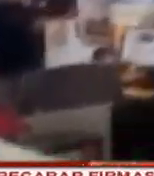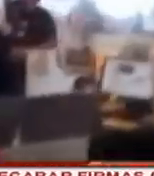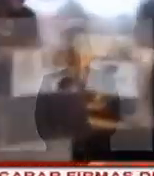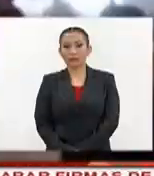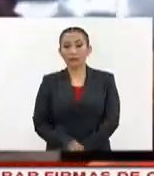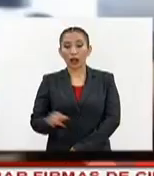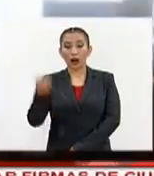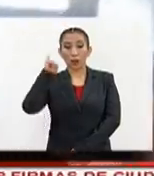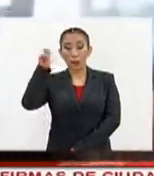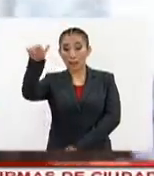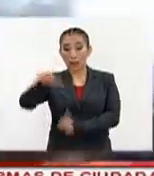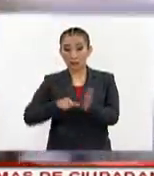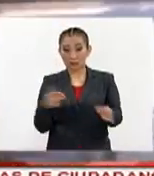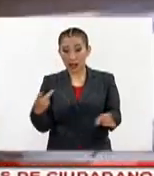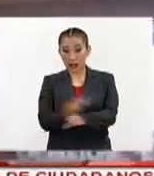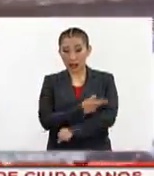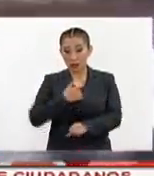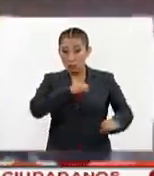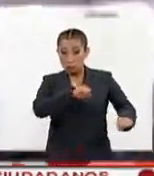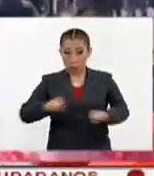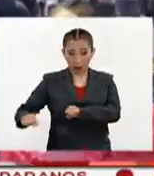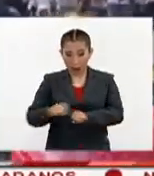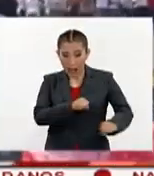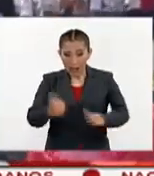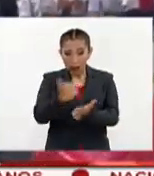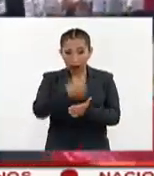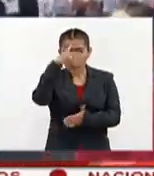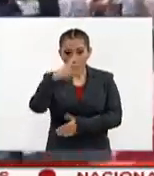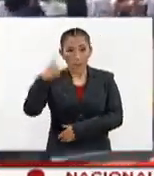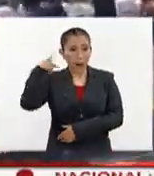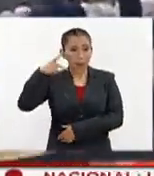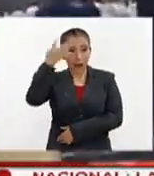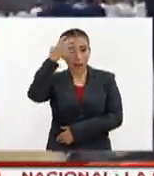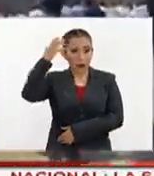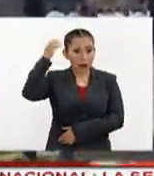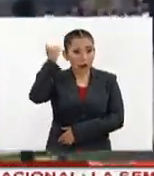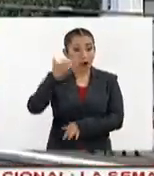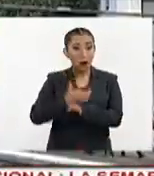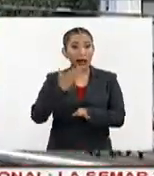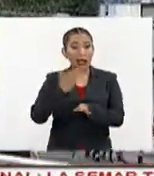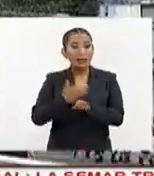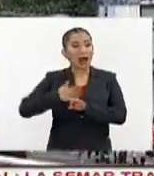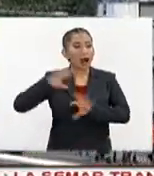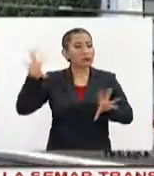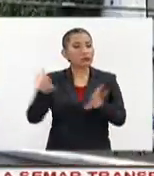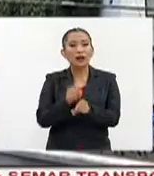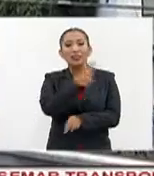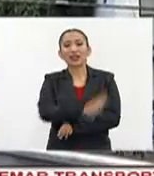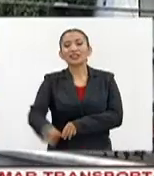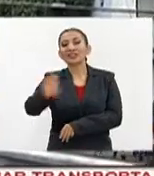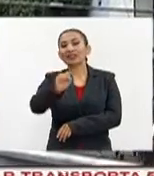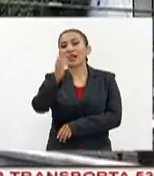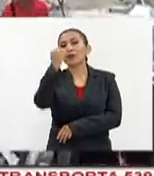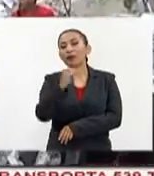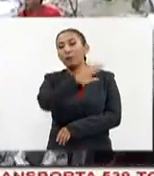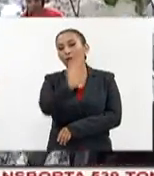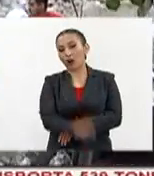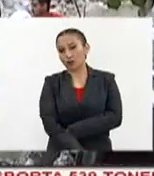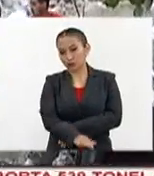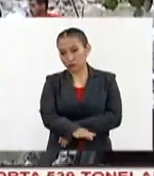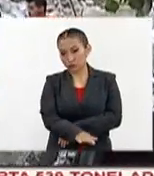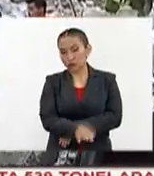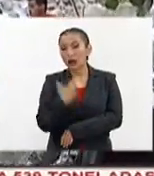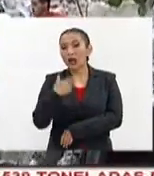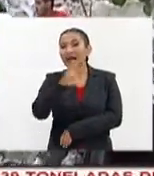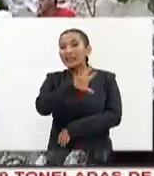Este jueves se cumple un mes del sismo que azotó a la Ciudad de México, Puebla y Morelos. Hasta hoy se contabilizan 369 víctimas